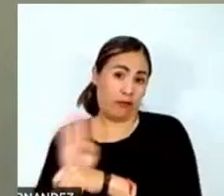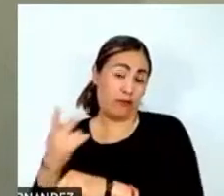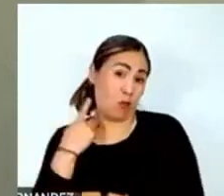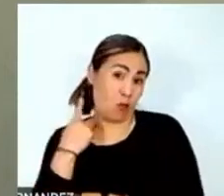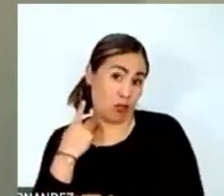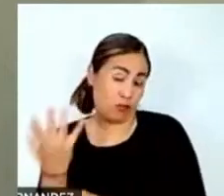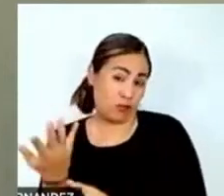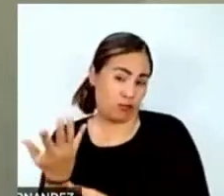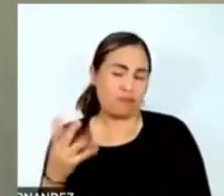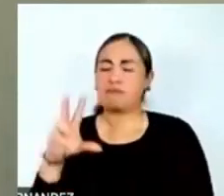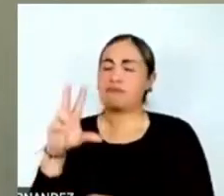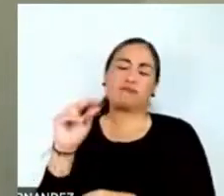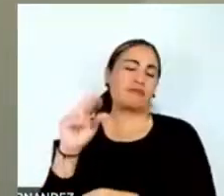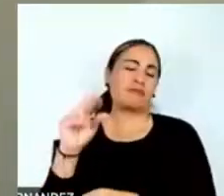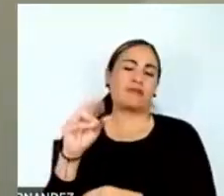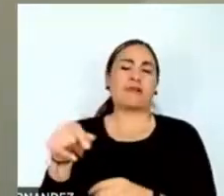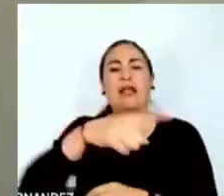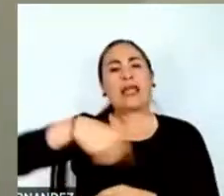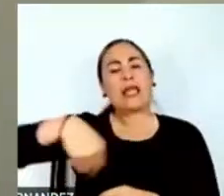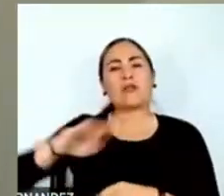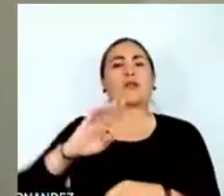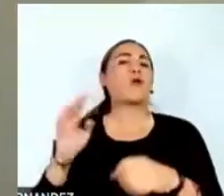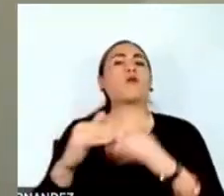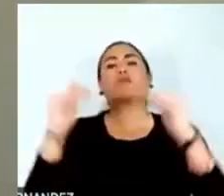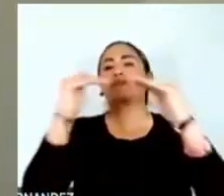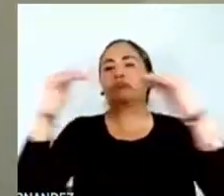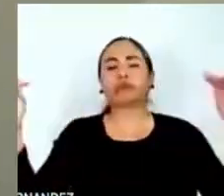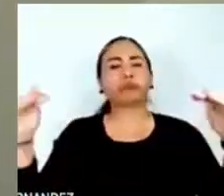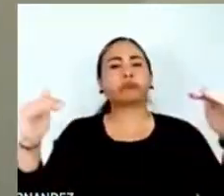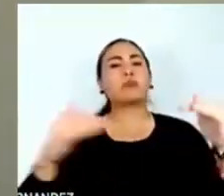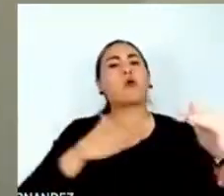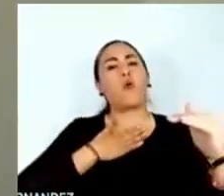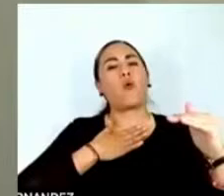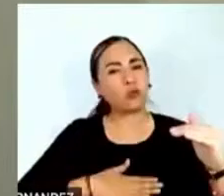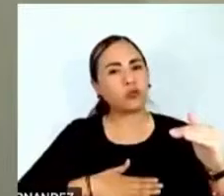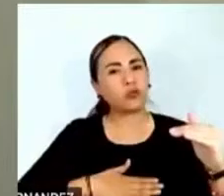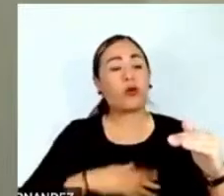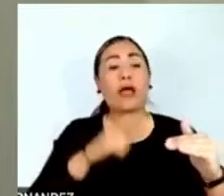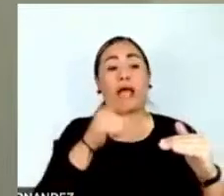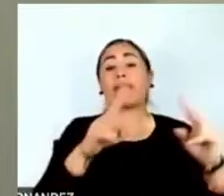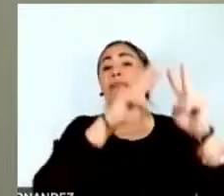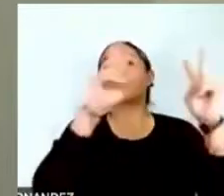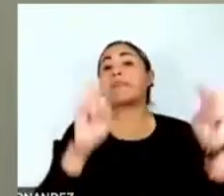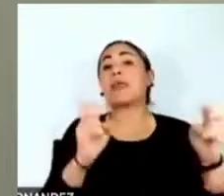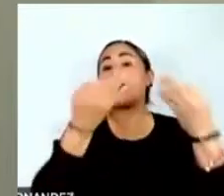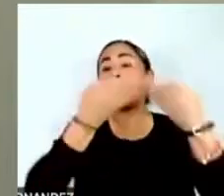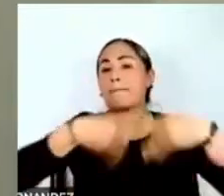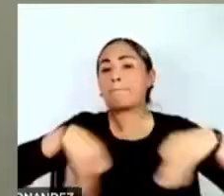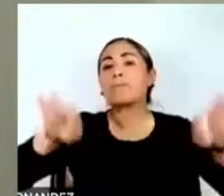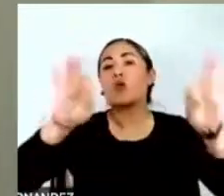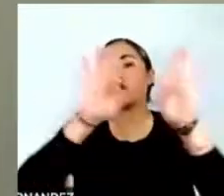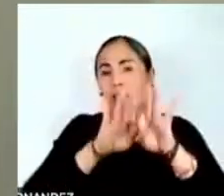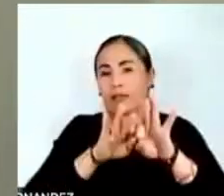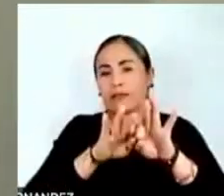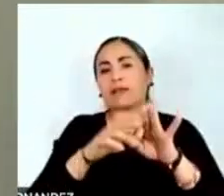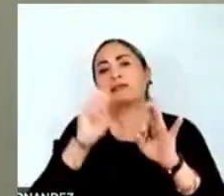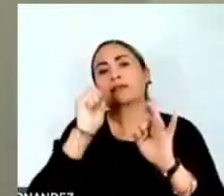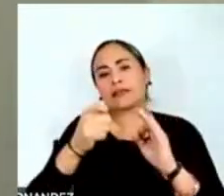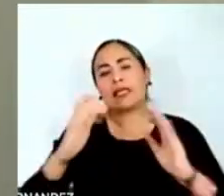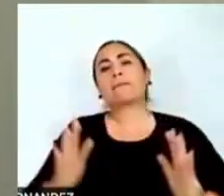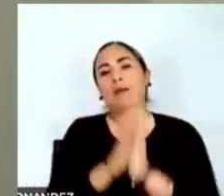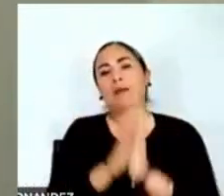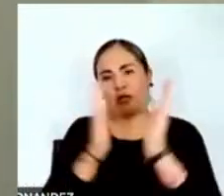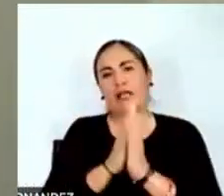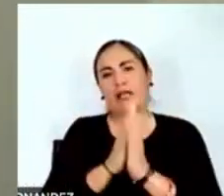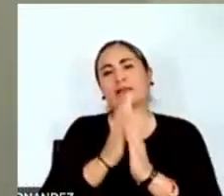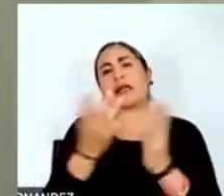precisamente porque está en tela de juicio y se está discutiendo un tema muy importante que para una democracia, que es la independencia judicial. Entonces, aunque sean juicios